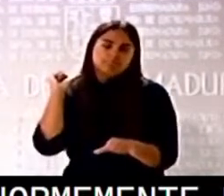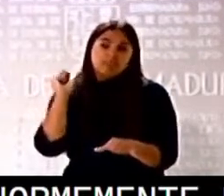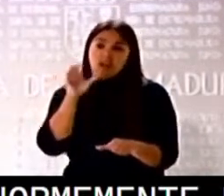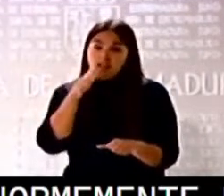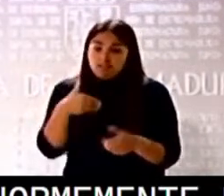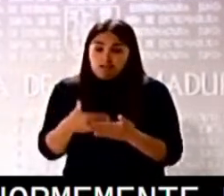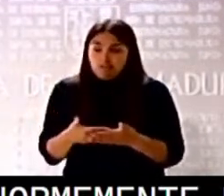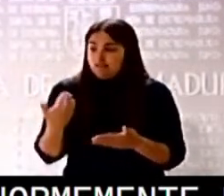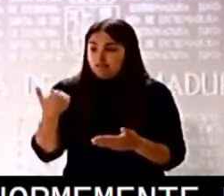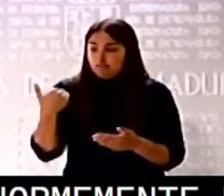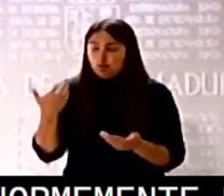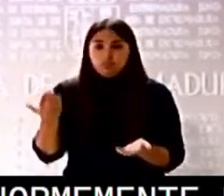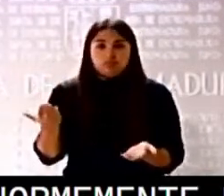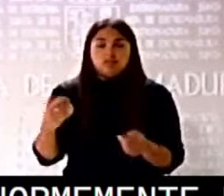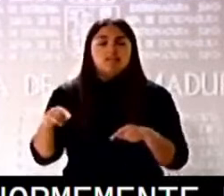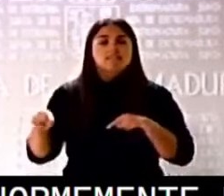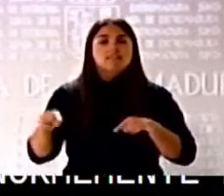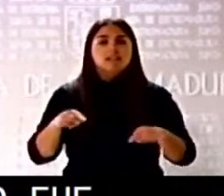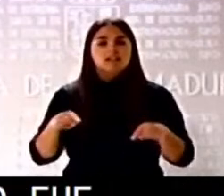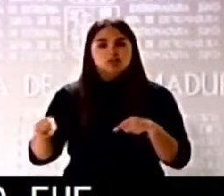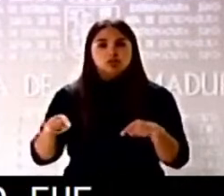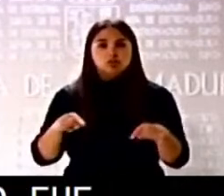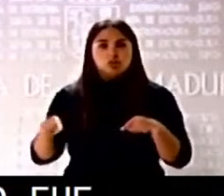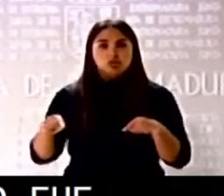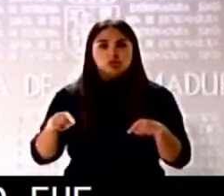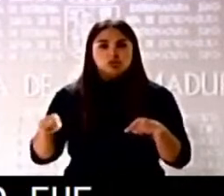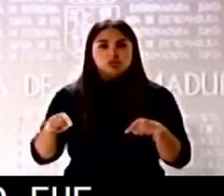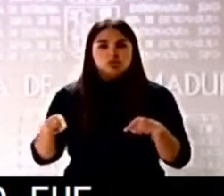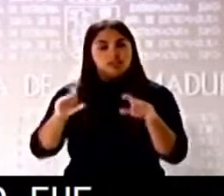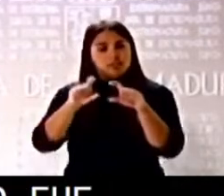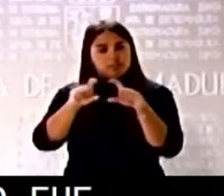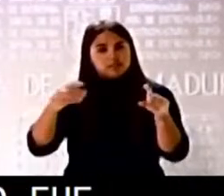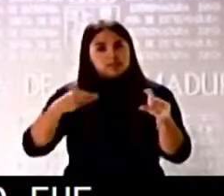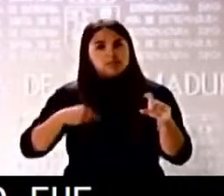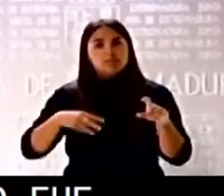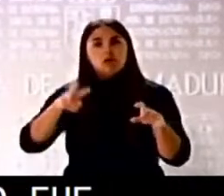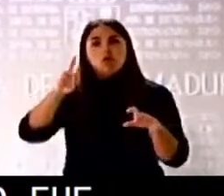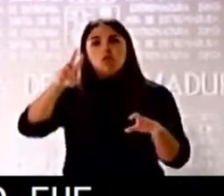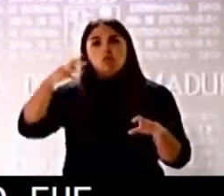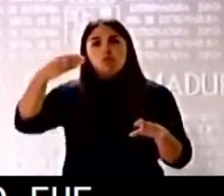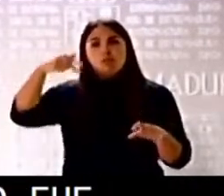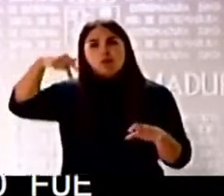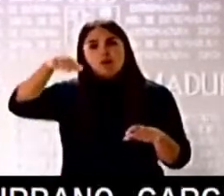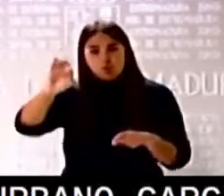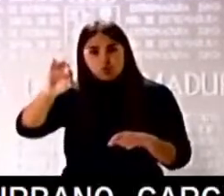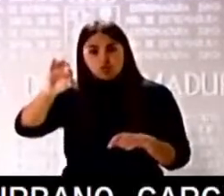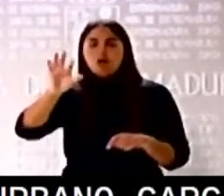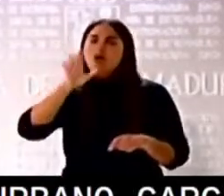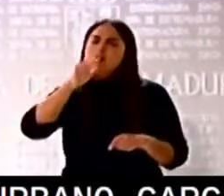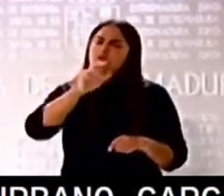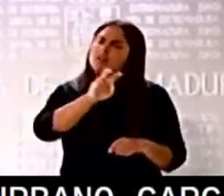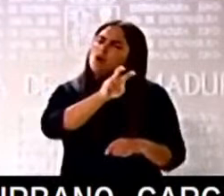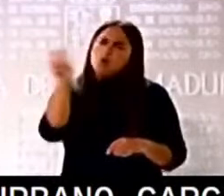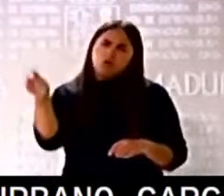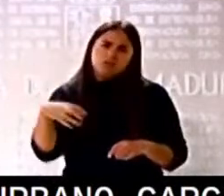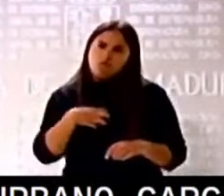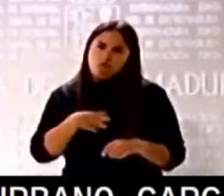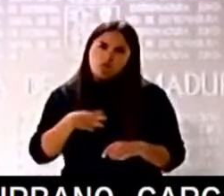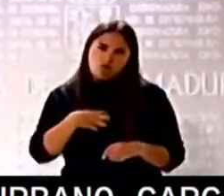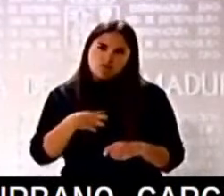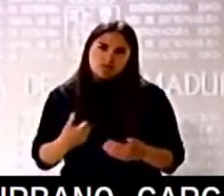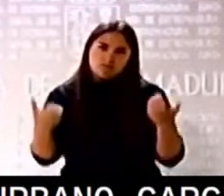hace poco tiempo fue director de la Corporación Extremeña, a Urbano García, que desempeña ahora otras funciones